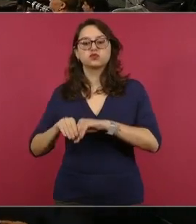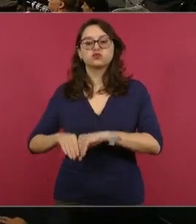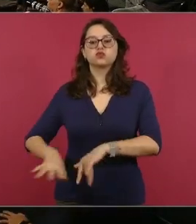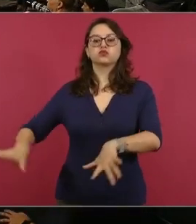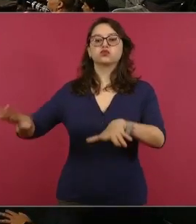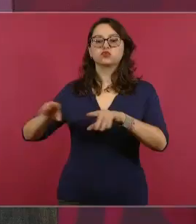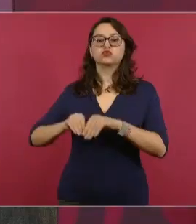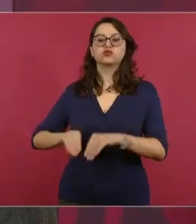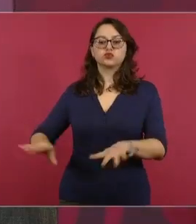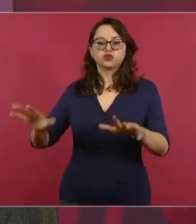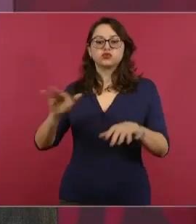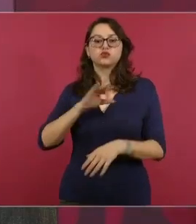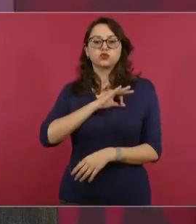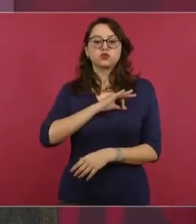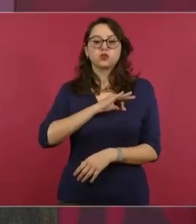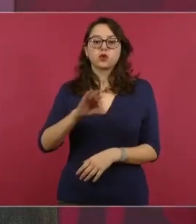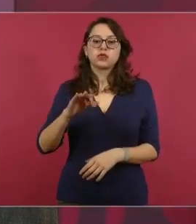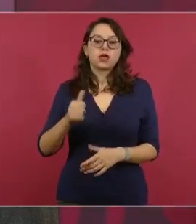Acapulco,